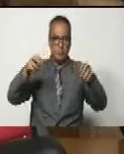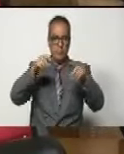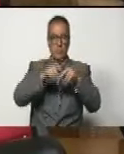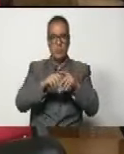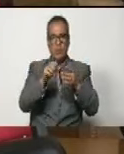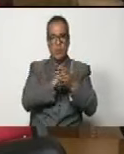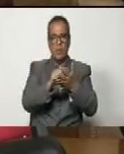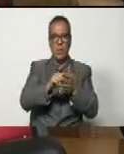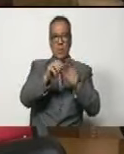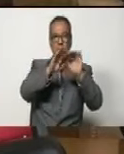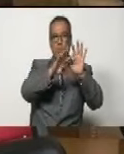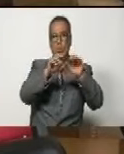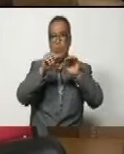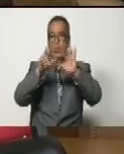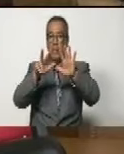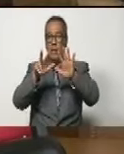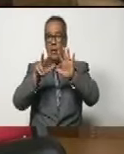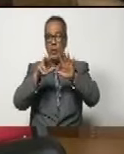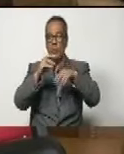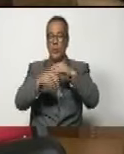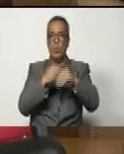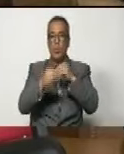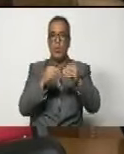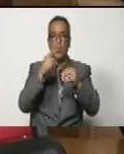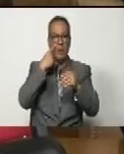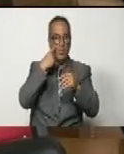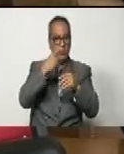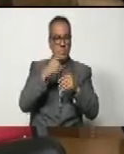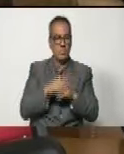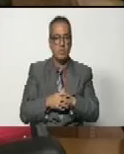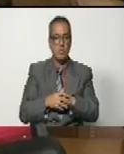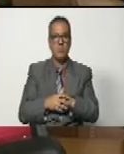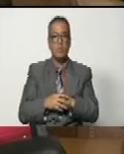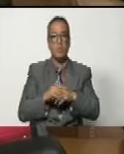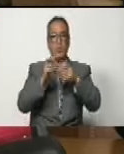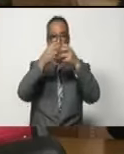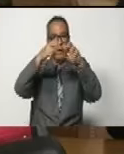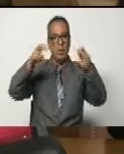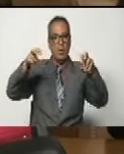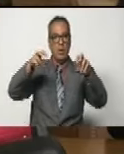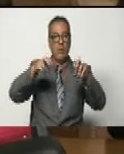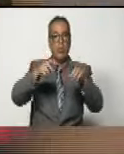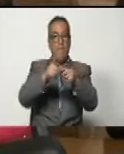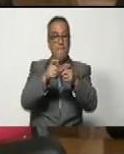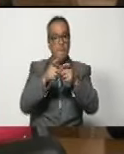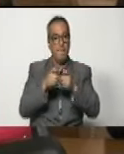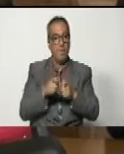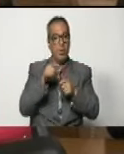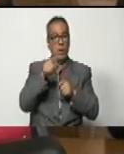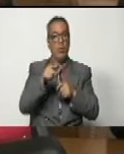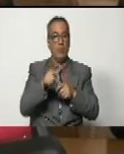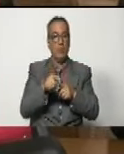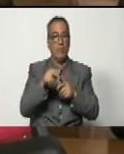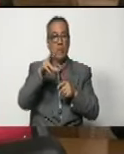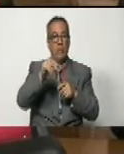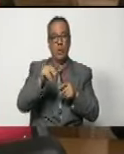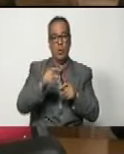epígrafe del artículo 98, el cual queda redactado en los siguientes términos. Epígrafe. Multa por cobros no